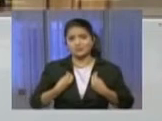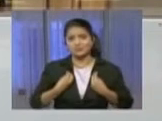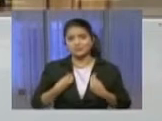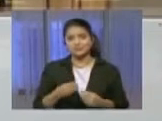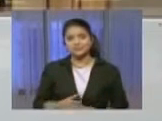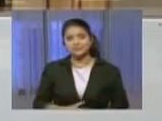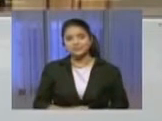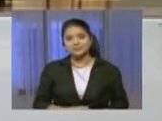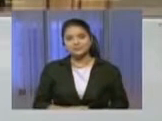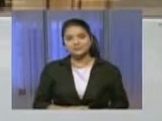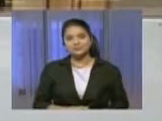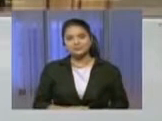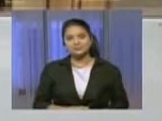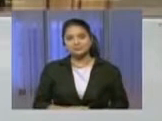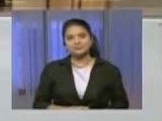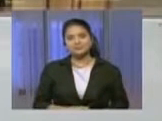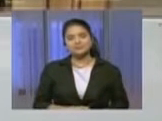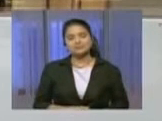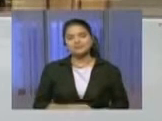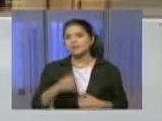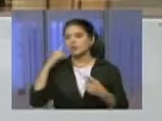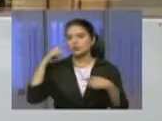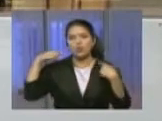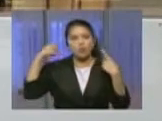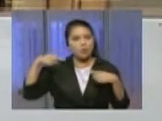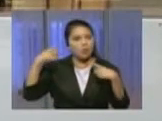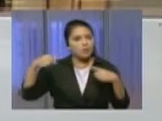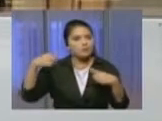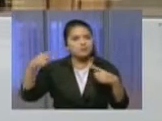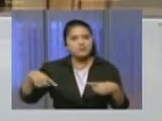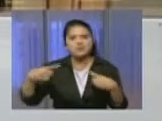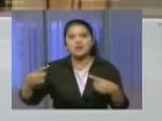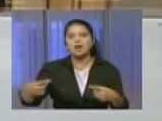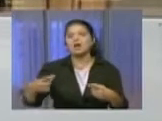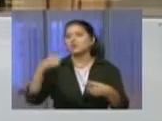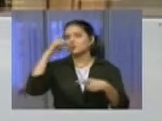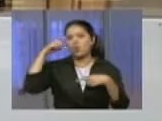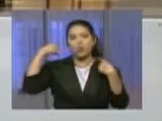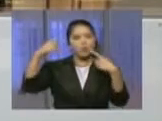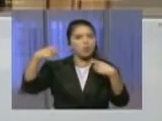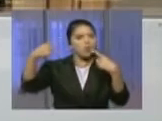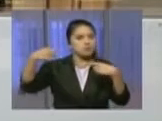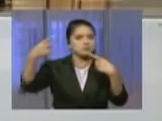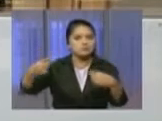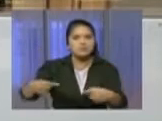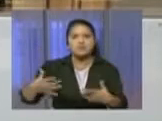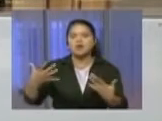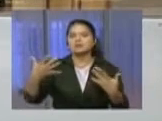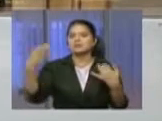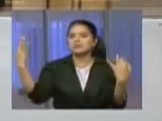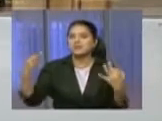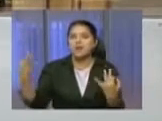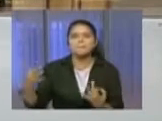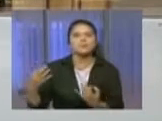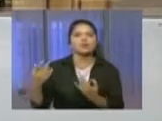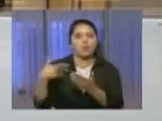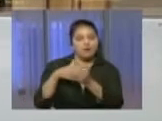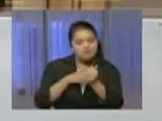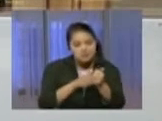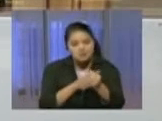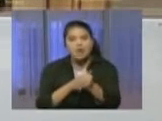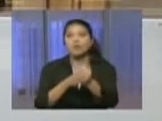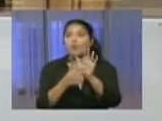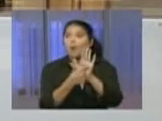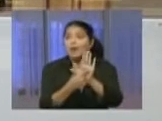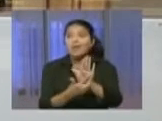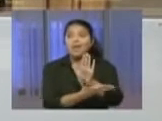vivo y todos los días todos los días nos va señalando con el ejemplo que